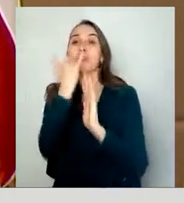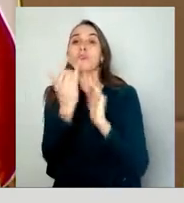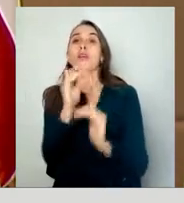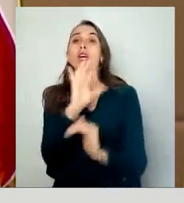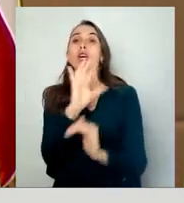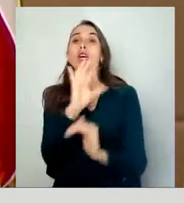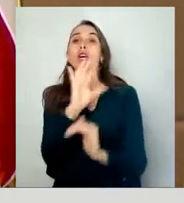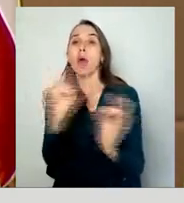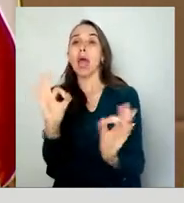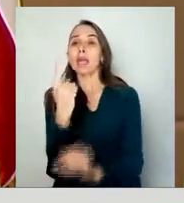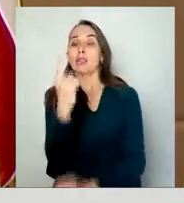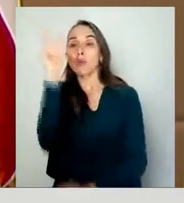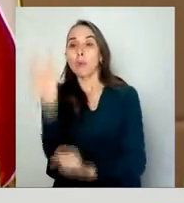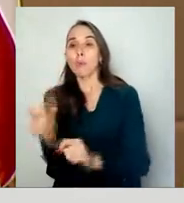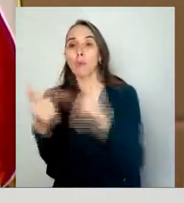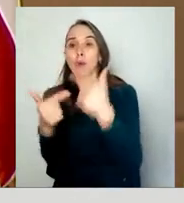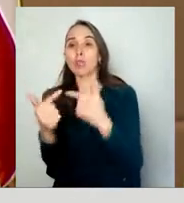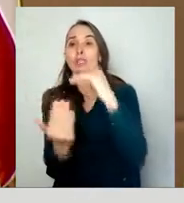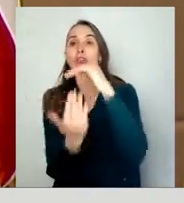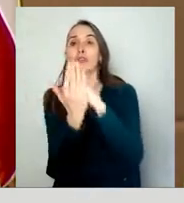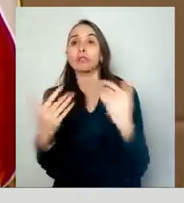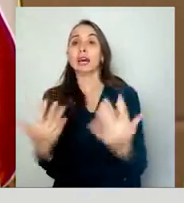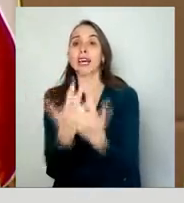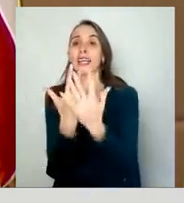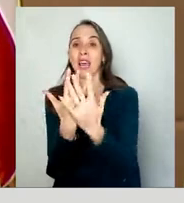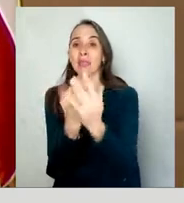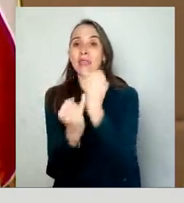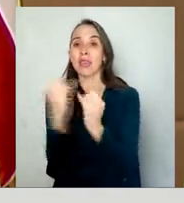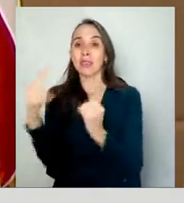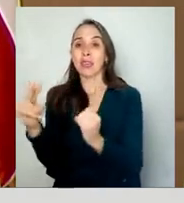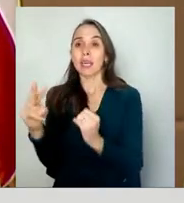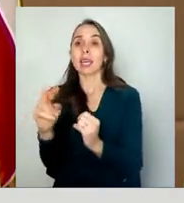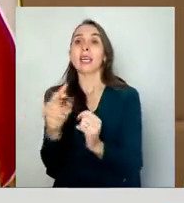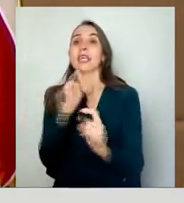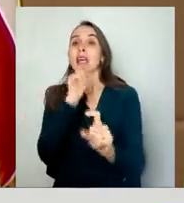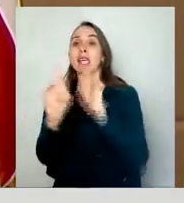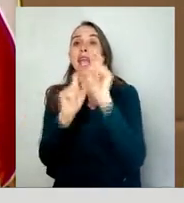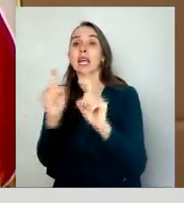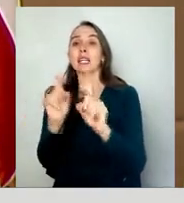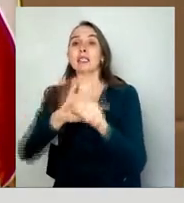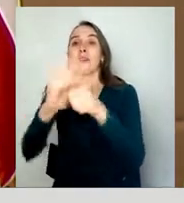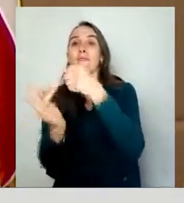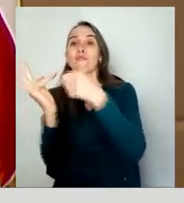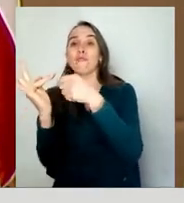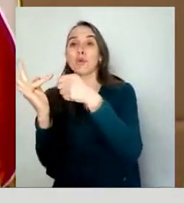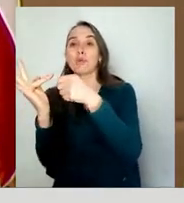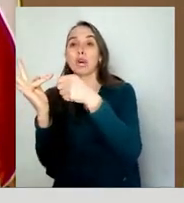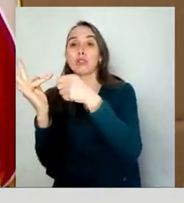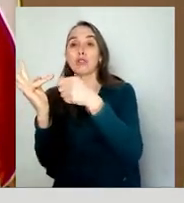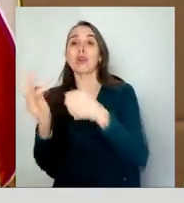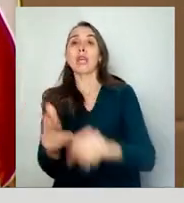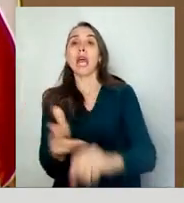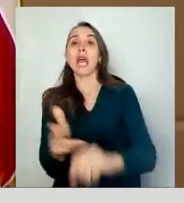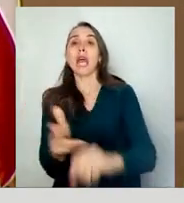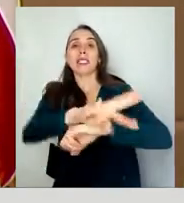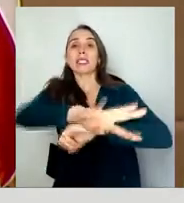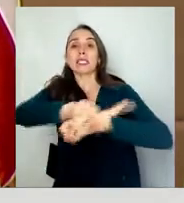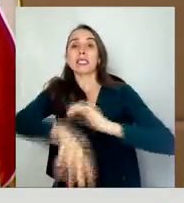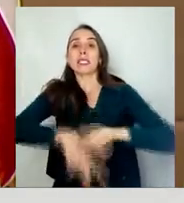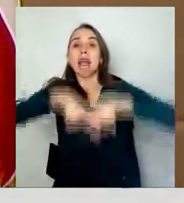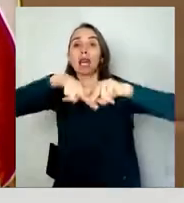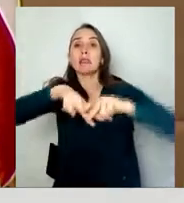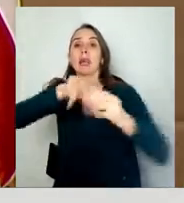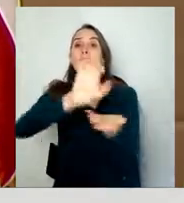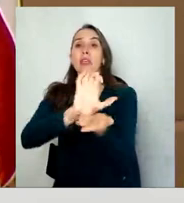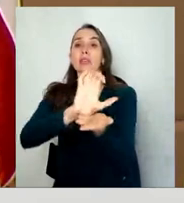redes sociales no haya criticado este asalto mano armada por parte de la fundaciones al Estado de chile por tanto les pido